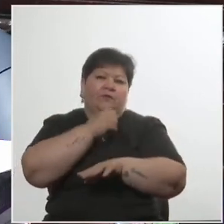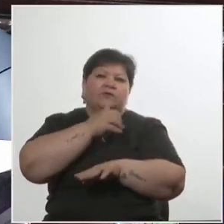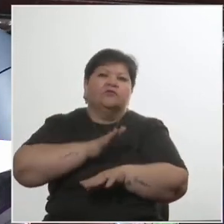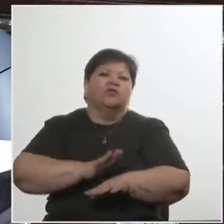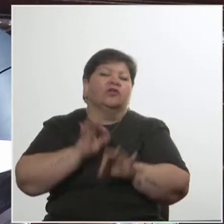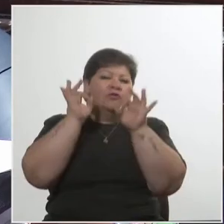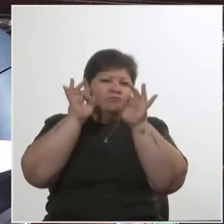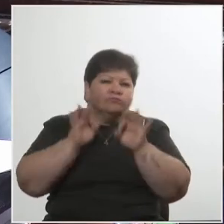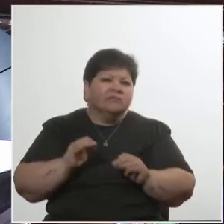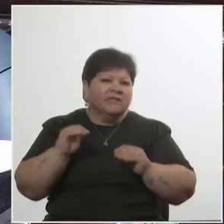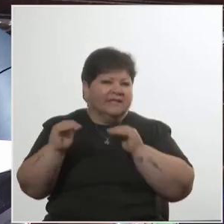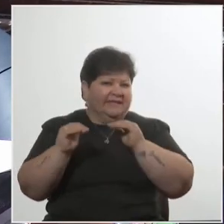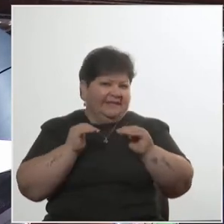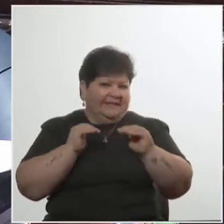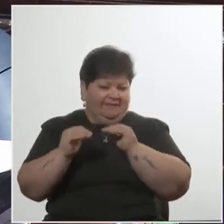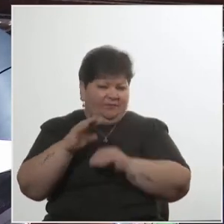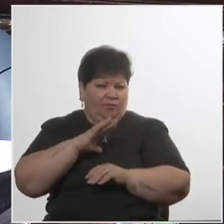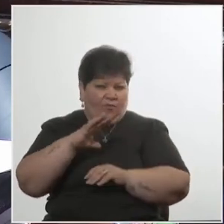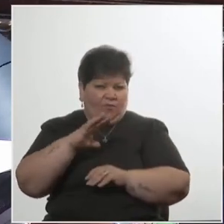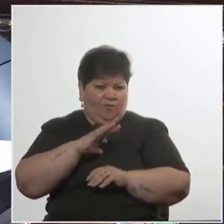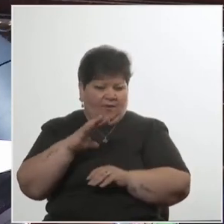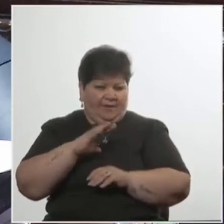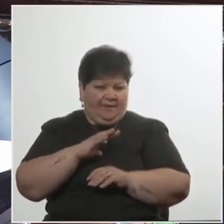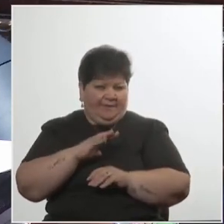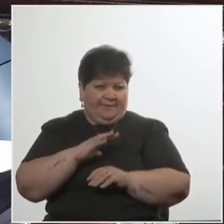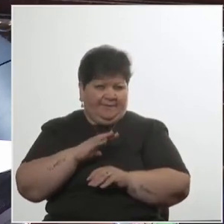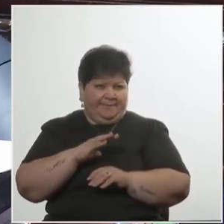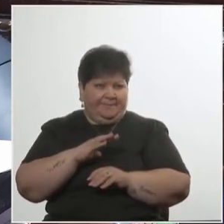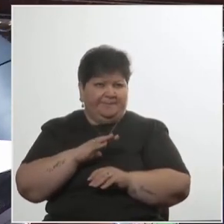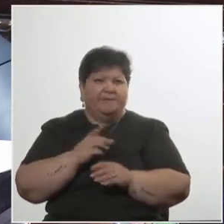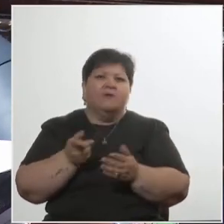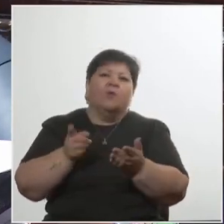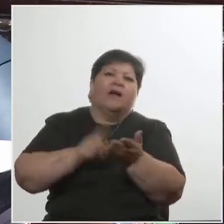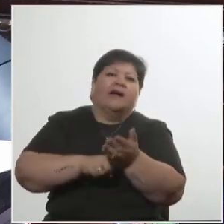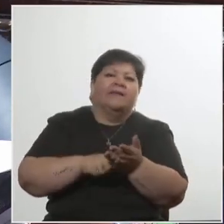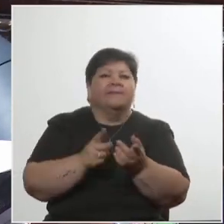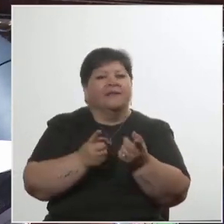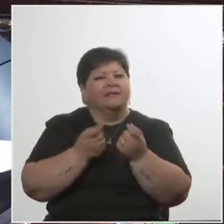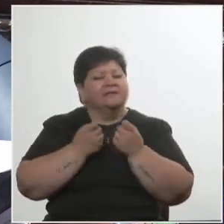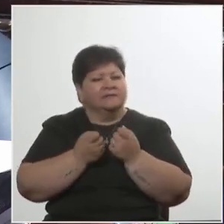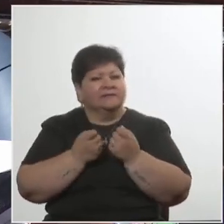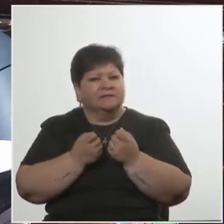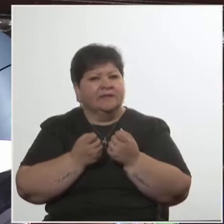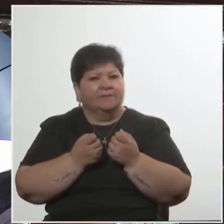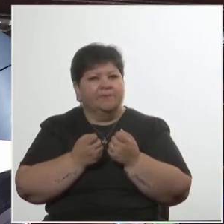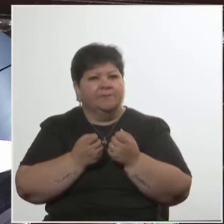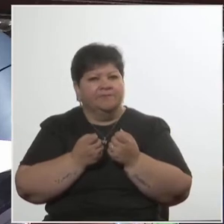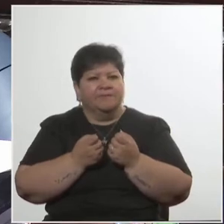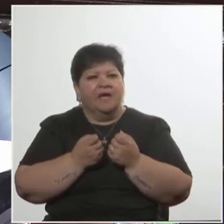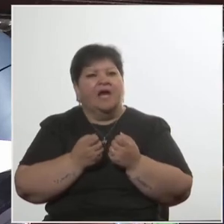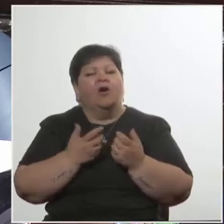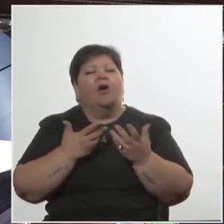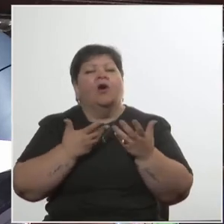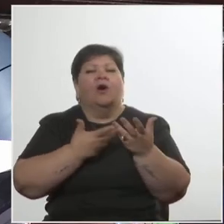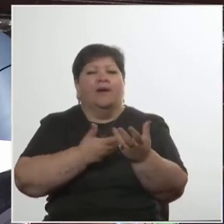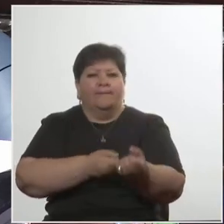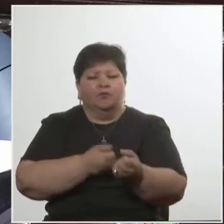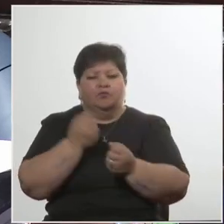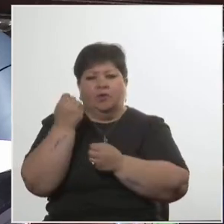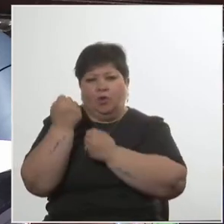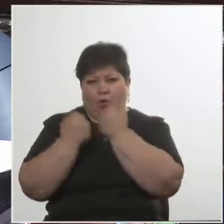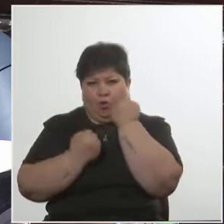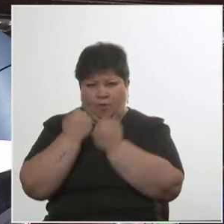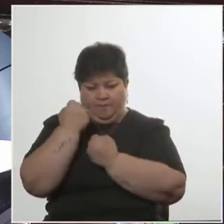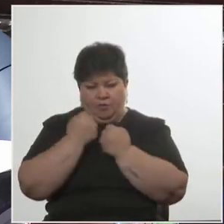lograr en el Uruguay y además tenemos que pasar el olympio porque hubo reparaciones económicas